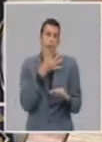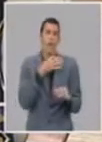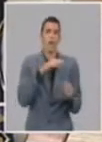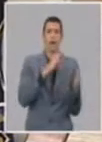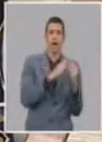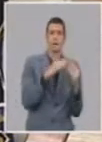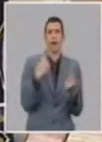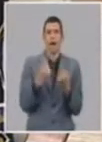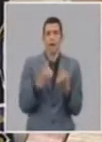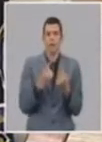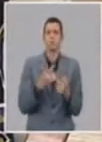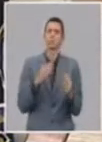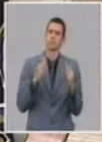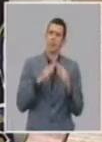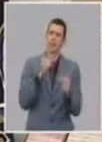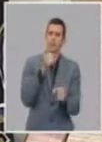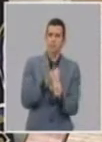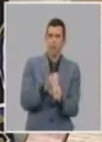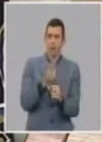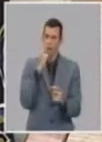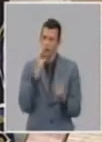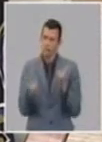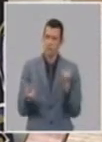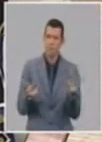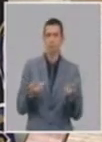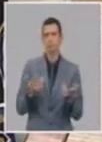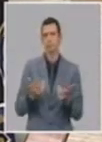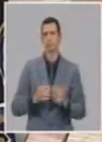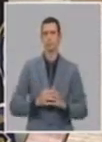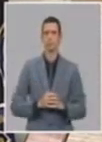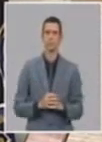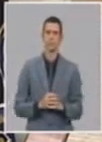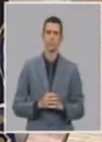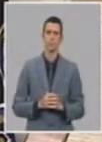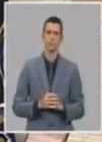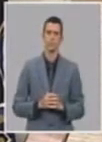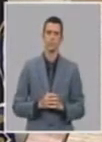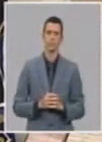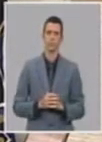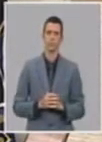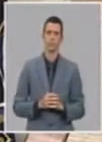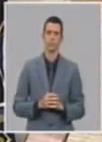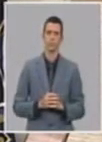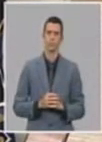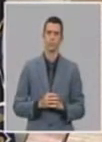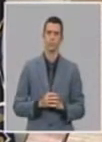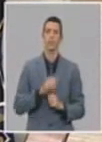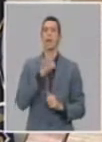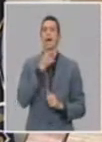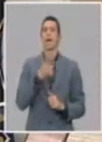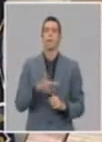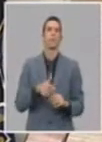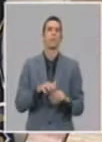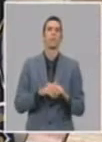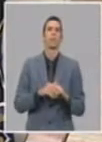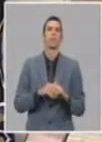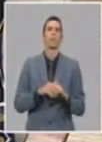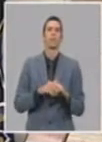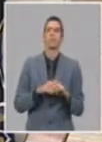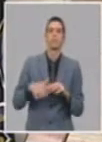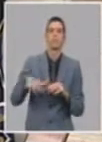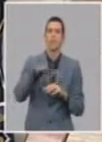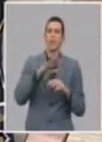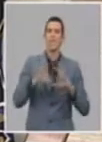que tenga a su cargo. Hay labores específicas, por ejemplo, toda la actividad informática en las diferentes variantes se están utilizando en